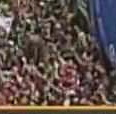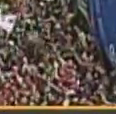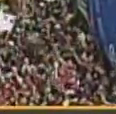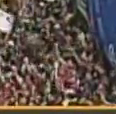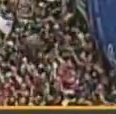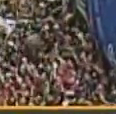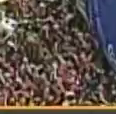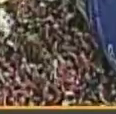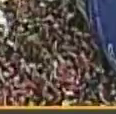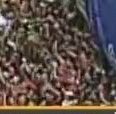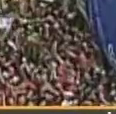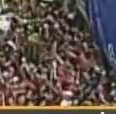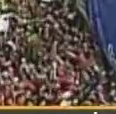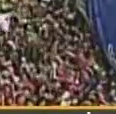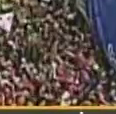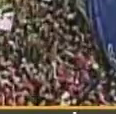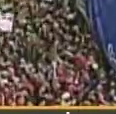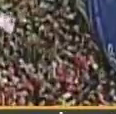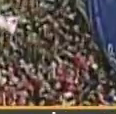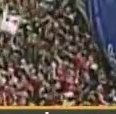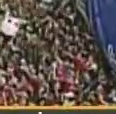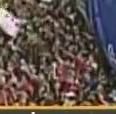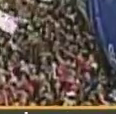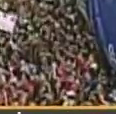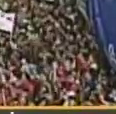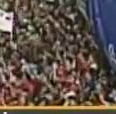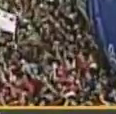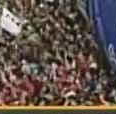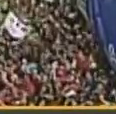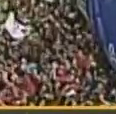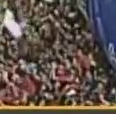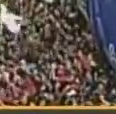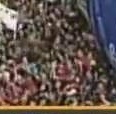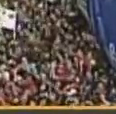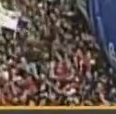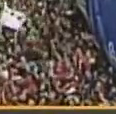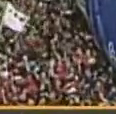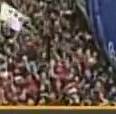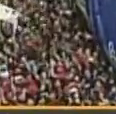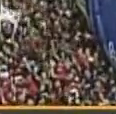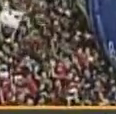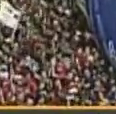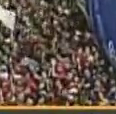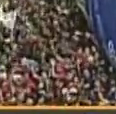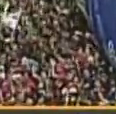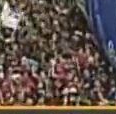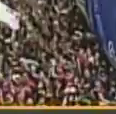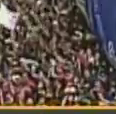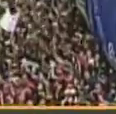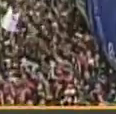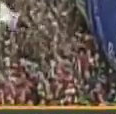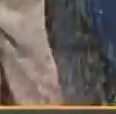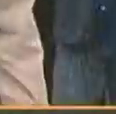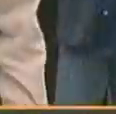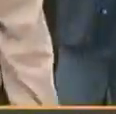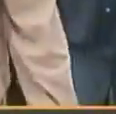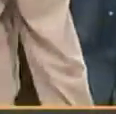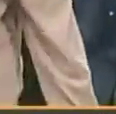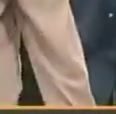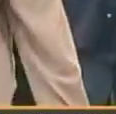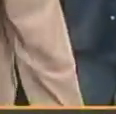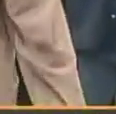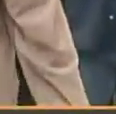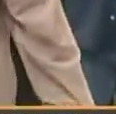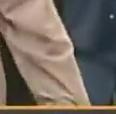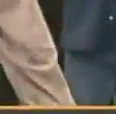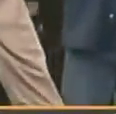al estado Bolívar a recoger, a recopilar esa energía y a reencontrarse con las reservas naturales de